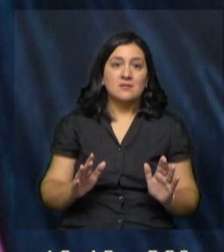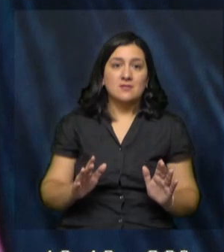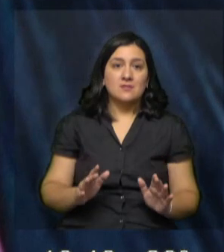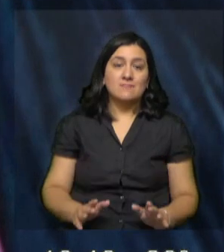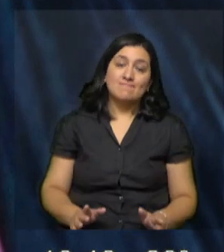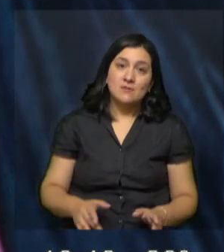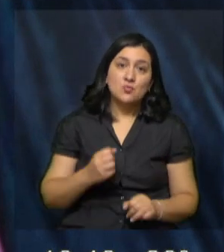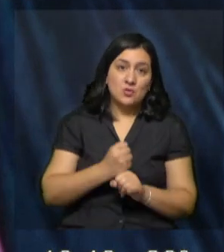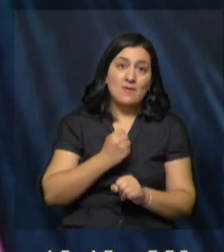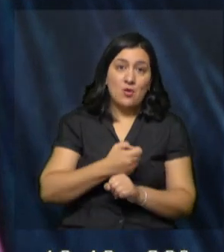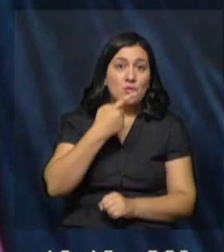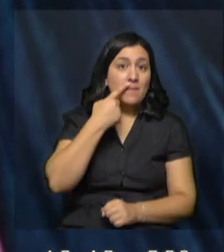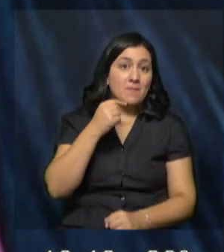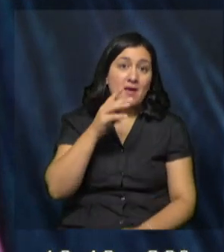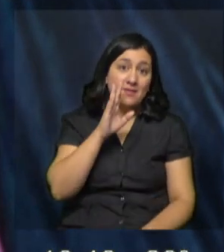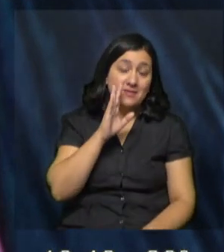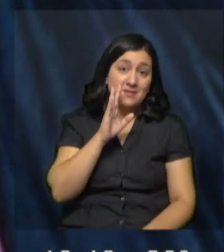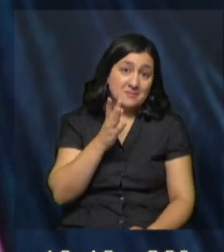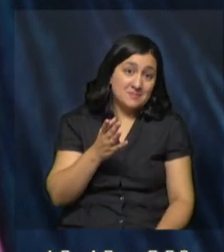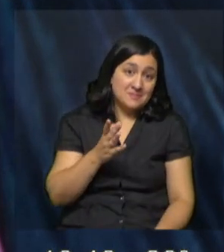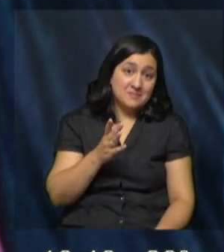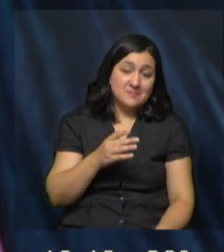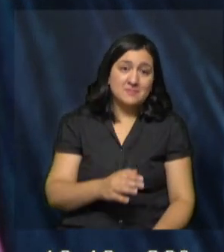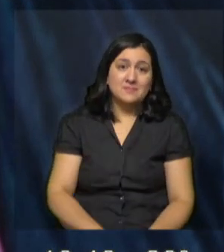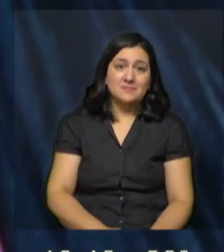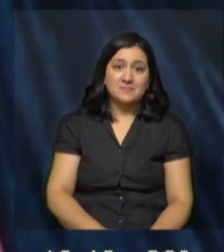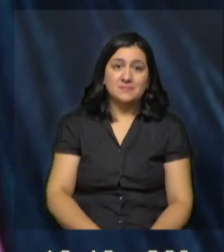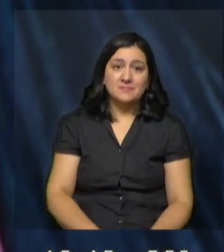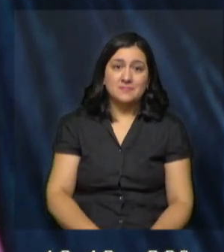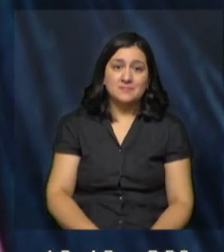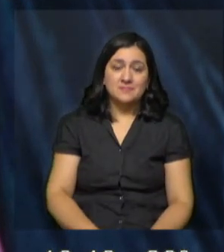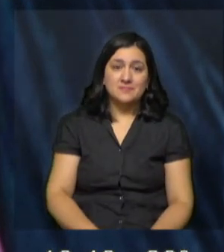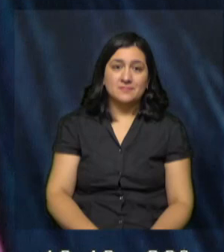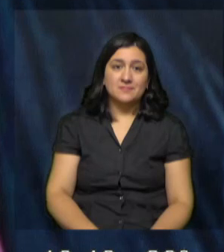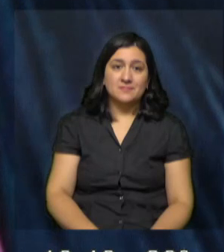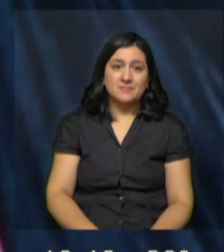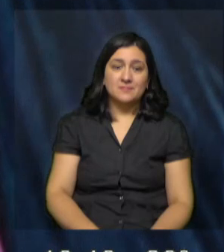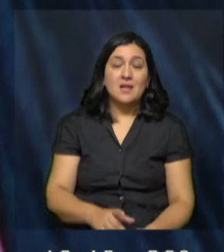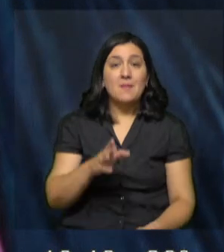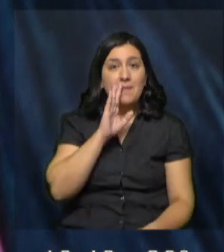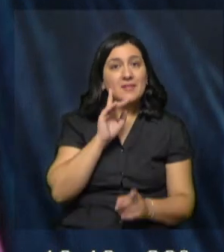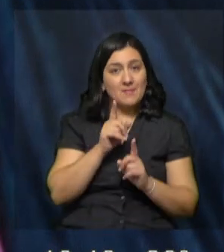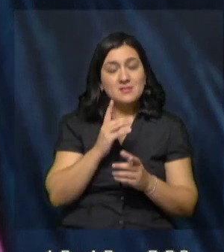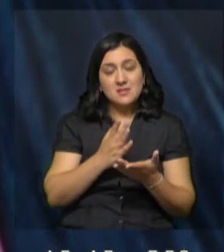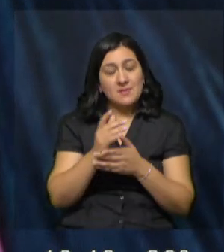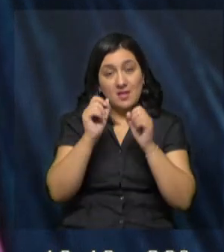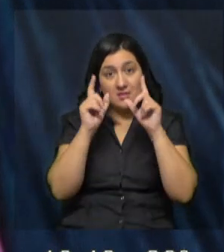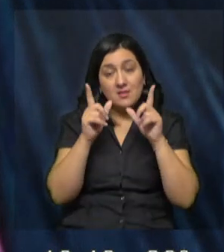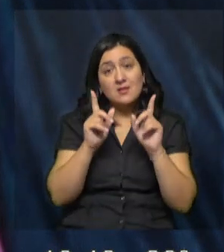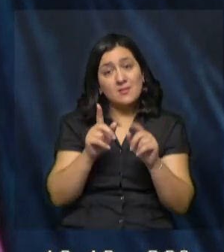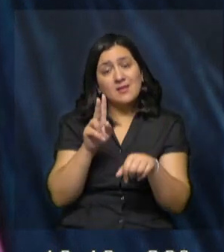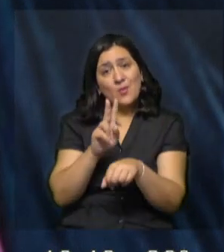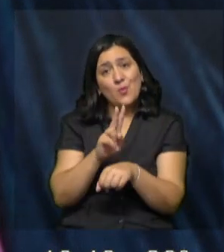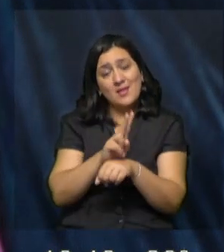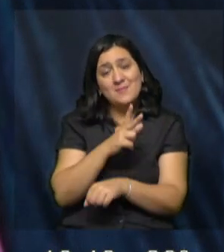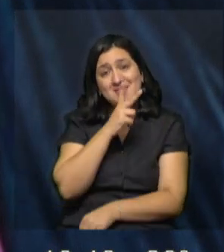es un trabajo de padre más que de entrenador con la mamá, ni que hablar, que está muy atenta. Y cuidarlas.